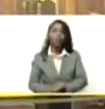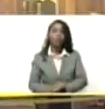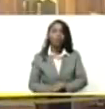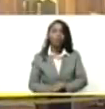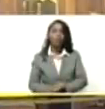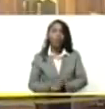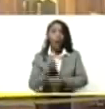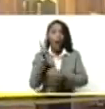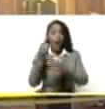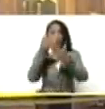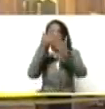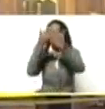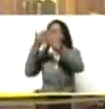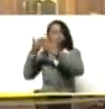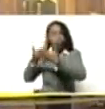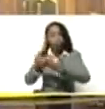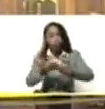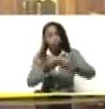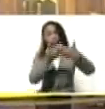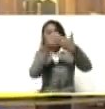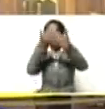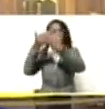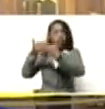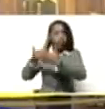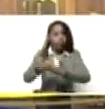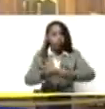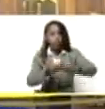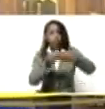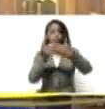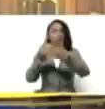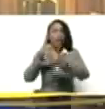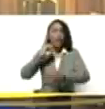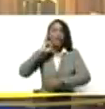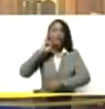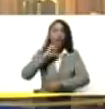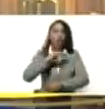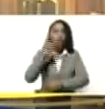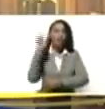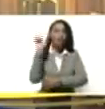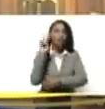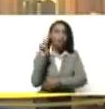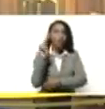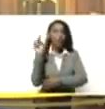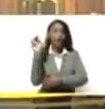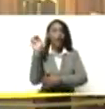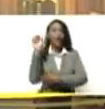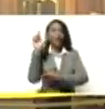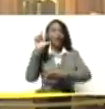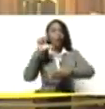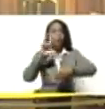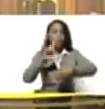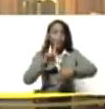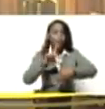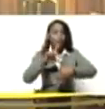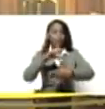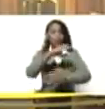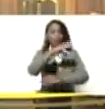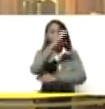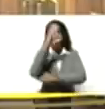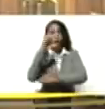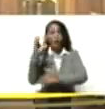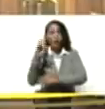que la explosión económica comercial que hubo en el trimestre de octubre noviembre